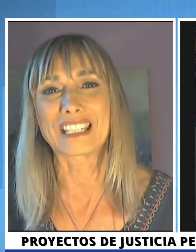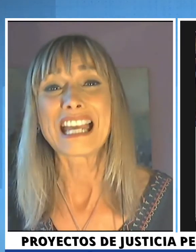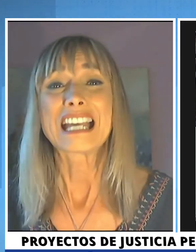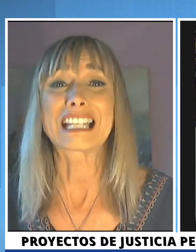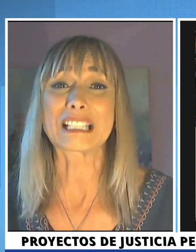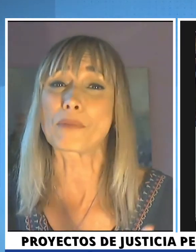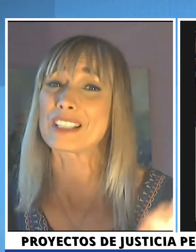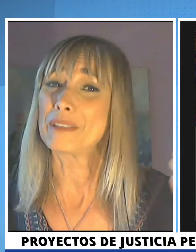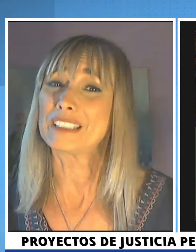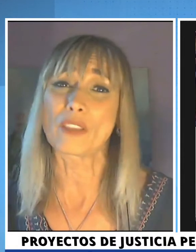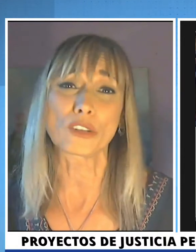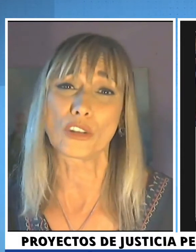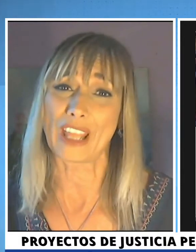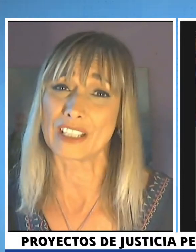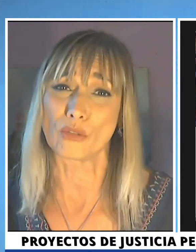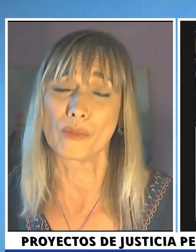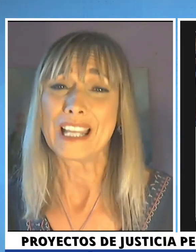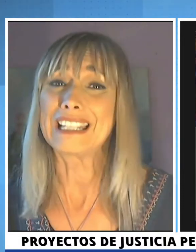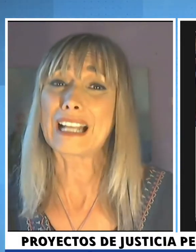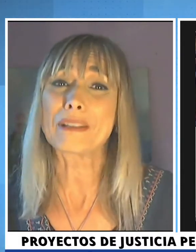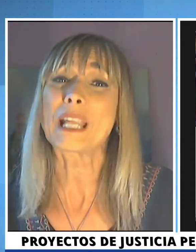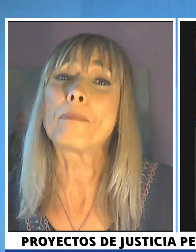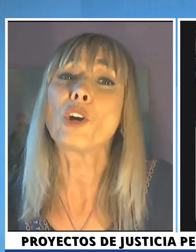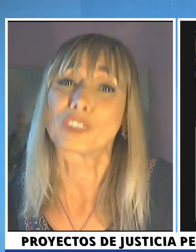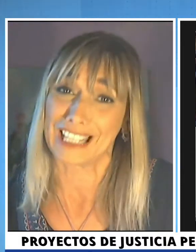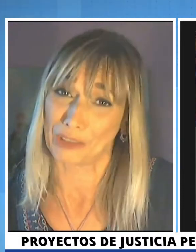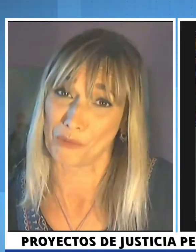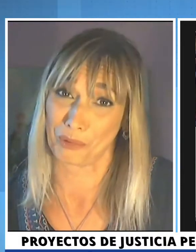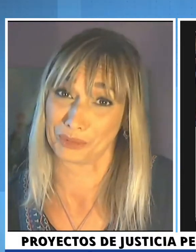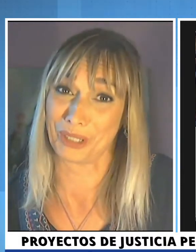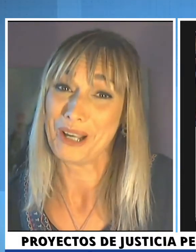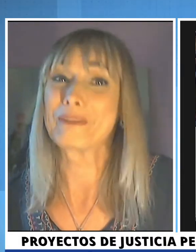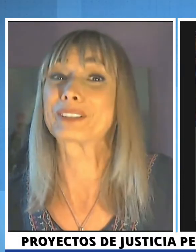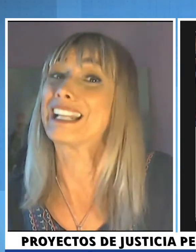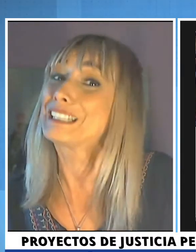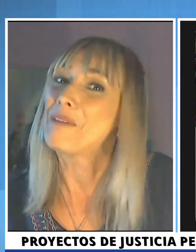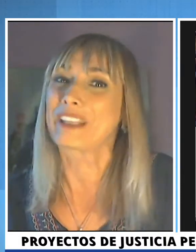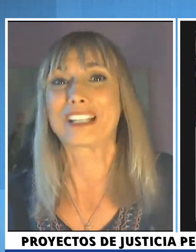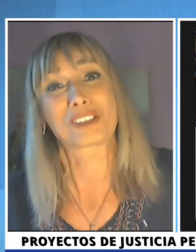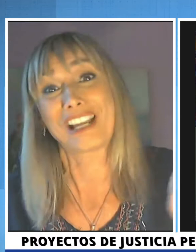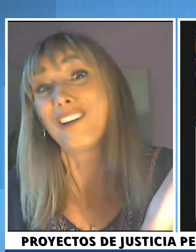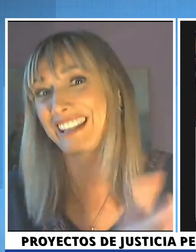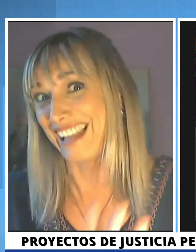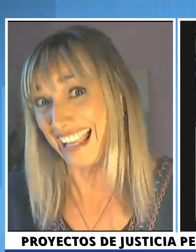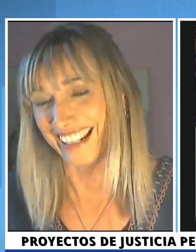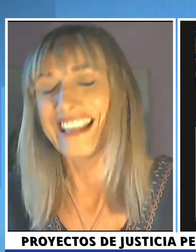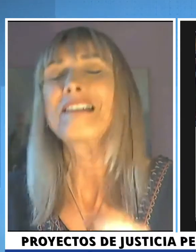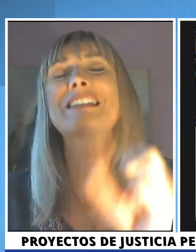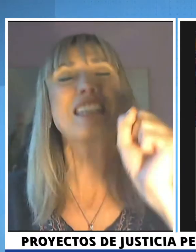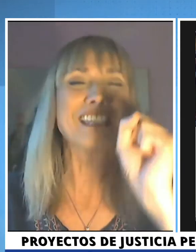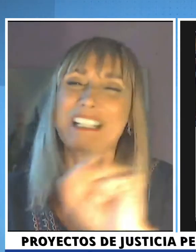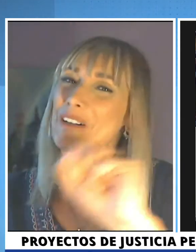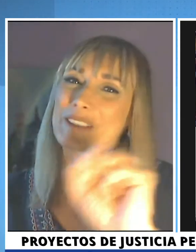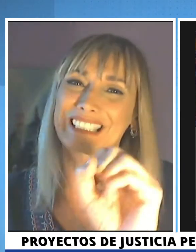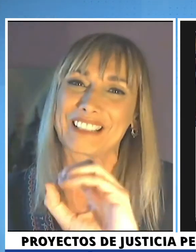también. Gracias, porque ya vienen de 2 horas de Zoom y la cabeza explota en algún punto, pero tratemos de que no sea ahora y al aire.